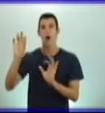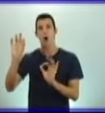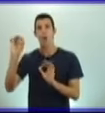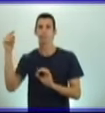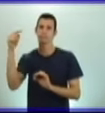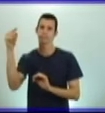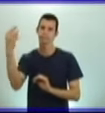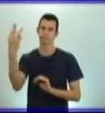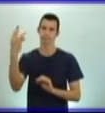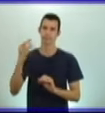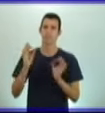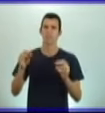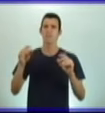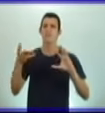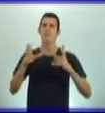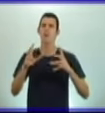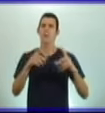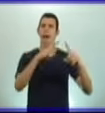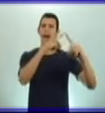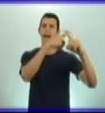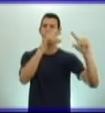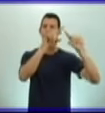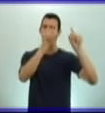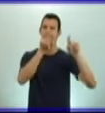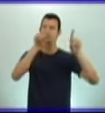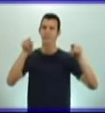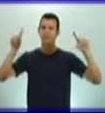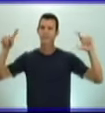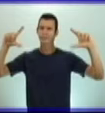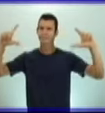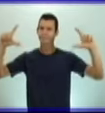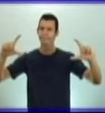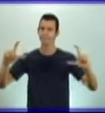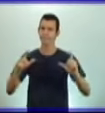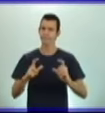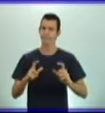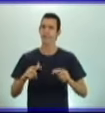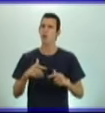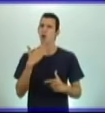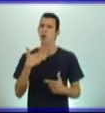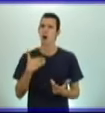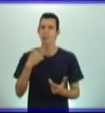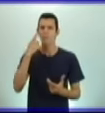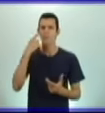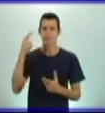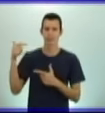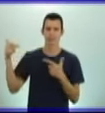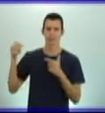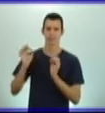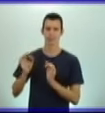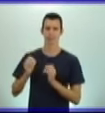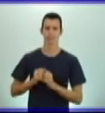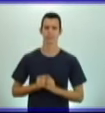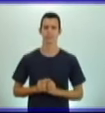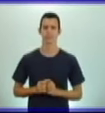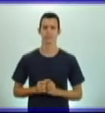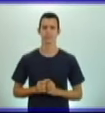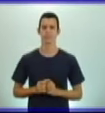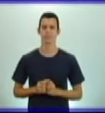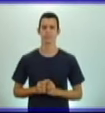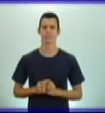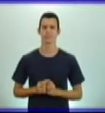x igual a 1 sobre x menos 2 menos 1, porque se trasladó, dijimos, dos unidades positivas en sentido de las x y una